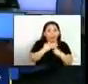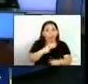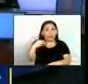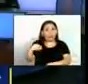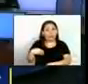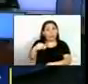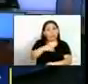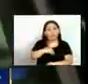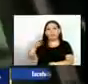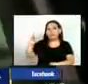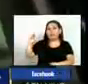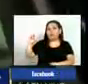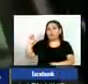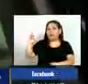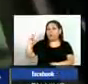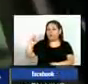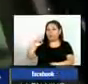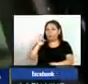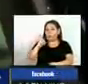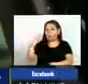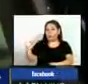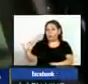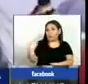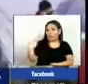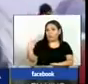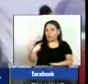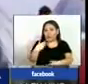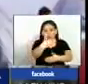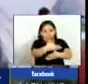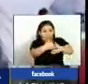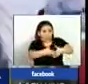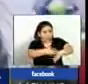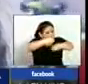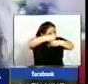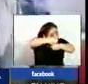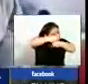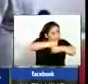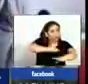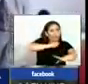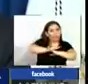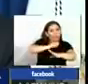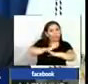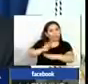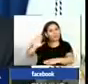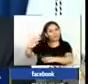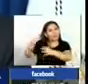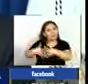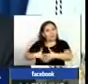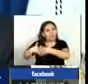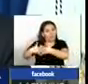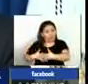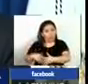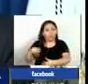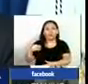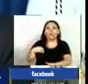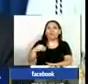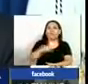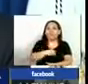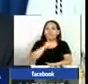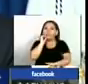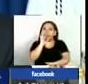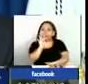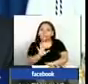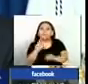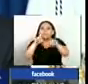doctor Robert Redfield director de los centros para el control y prevención de enfermedades de Estados Unidos de hecho el doctor afirmó que las